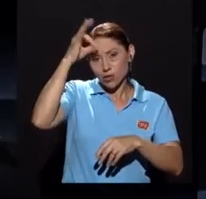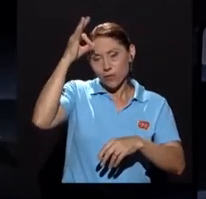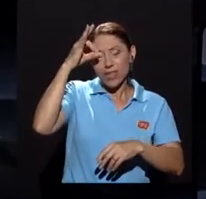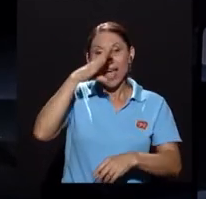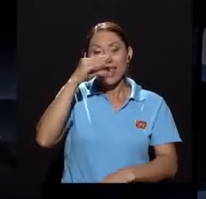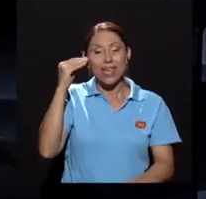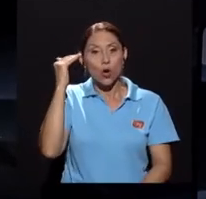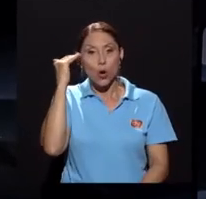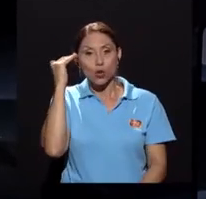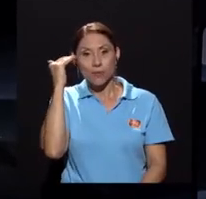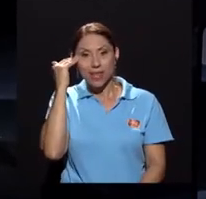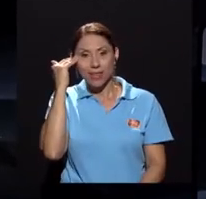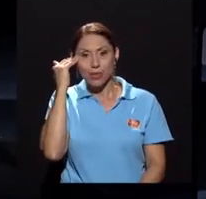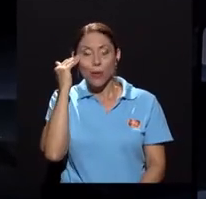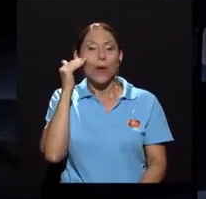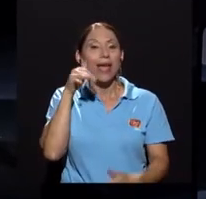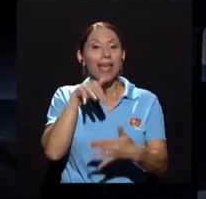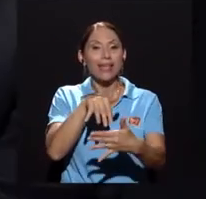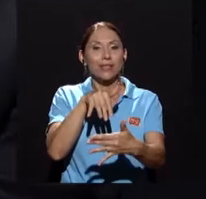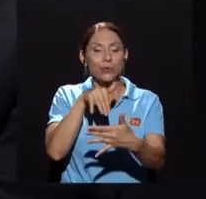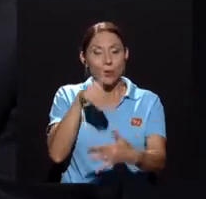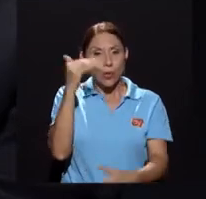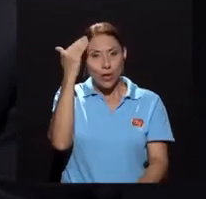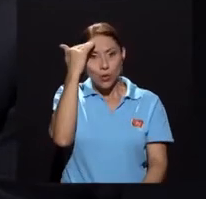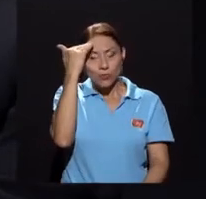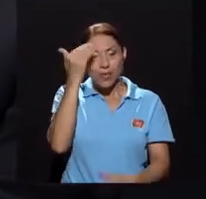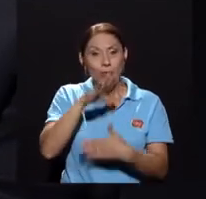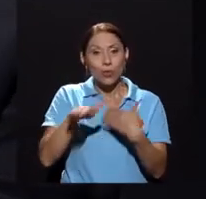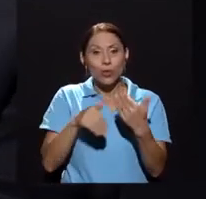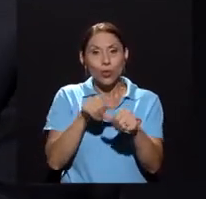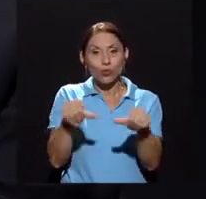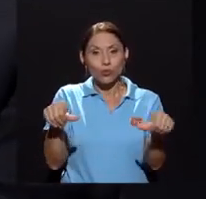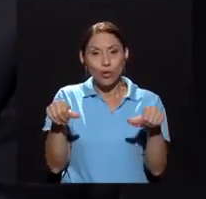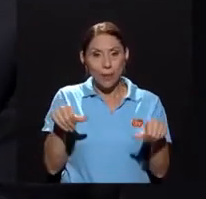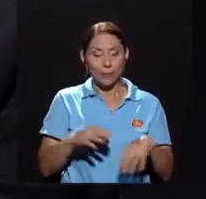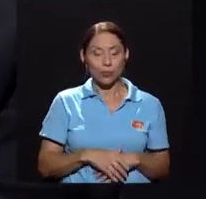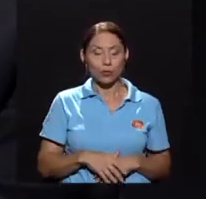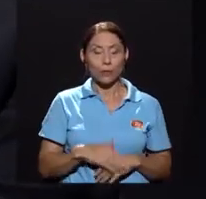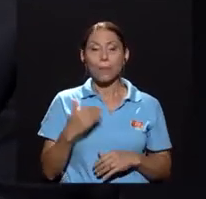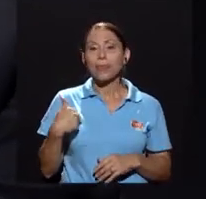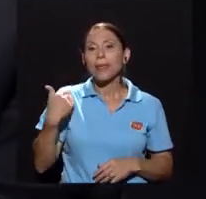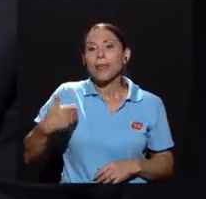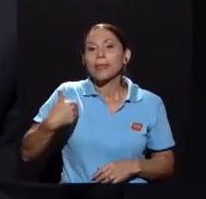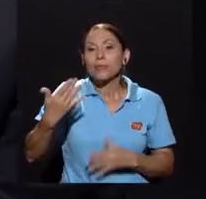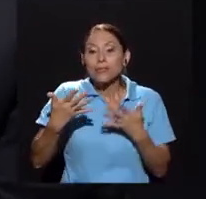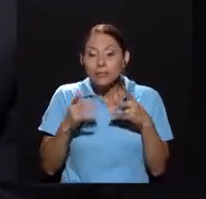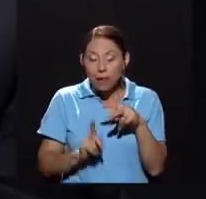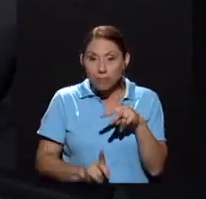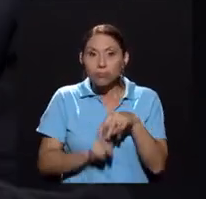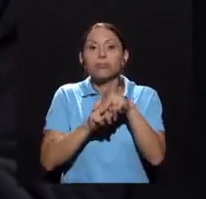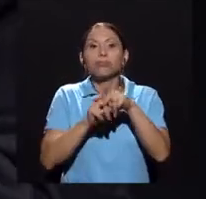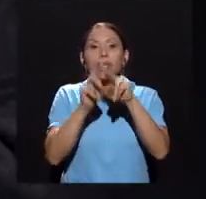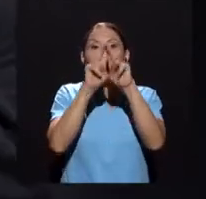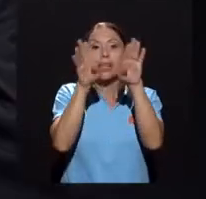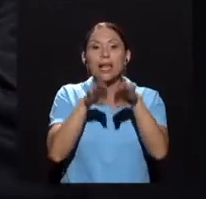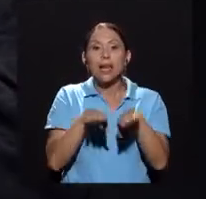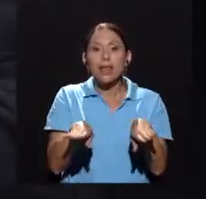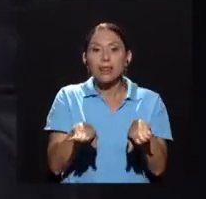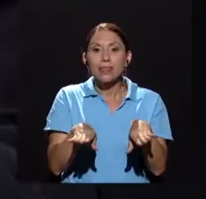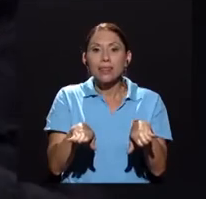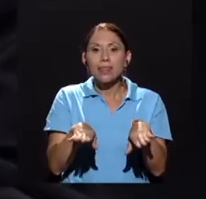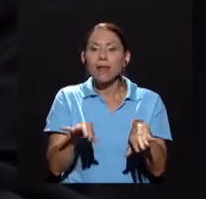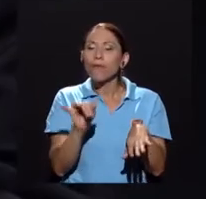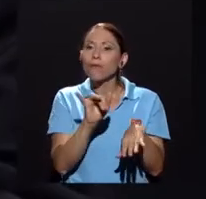conocimiento en todos los campos bien en la internet y el interés le abrió el